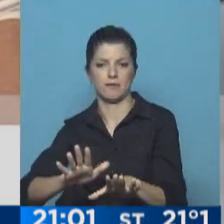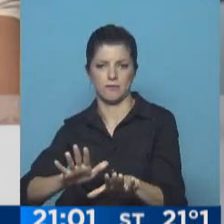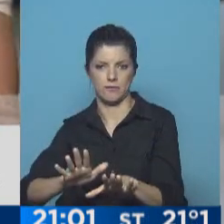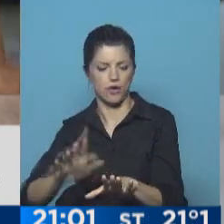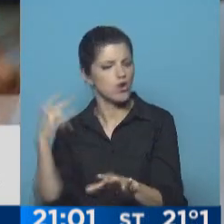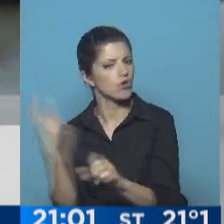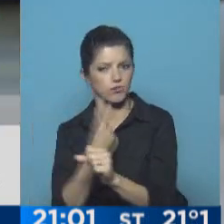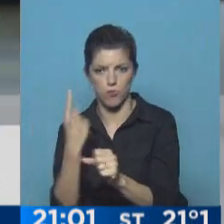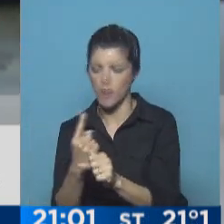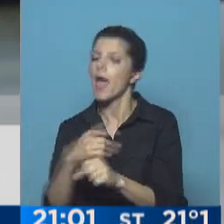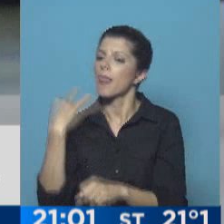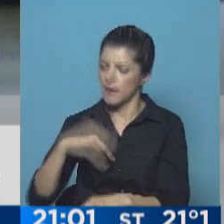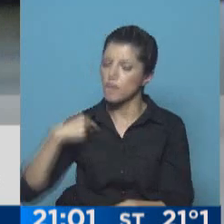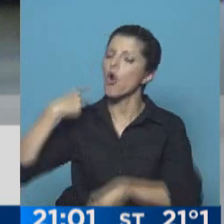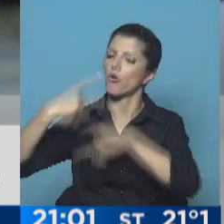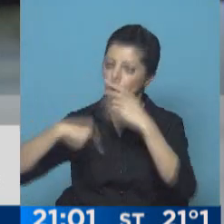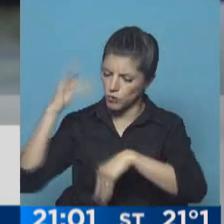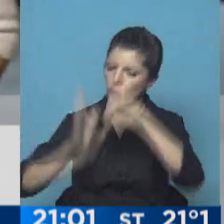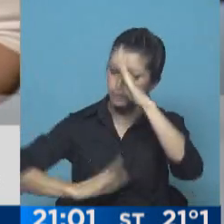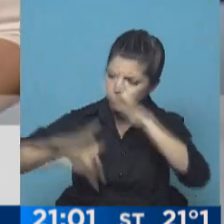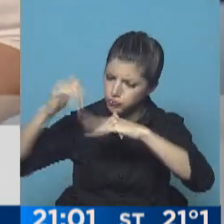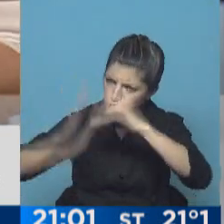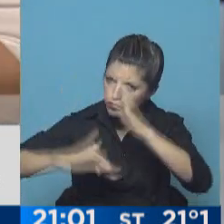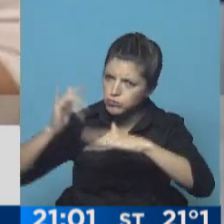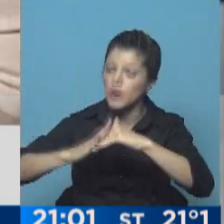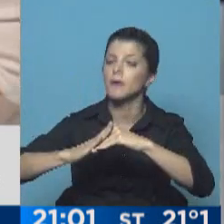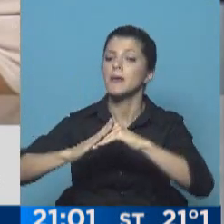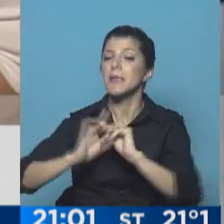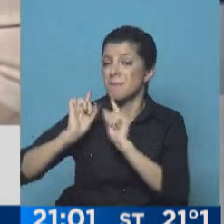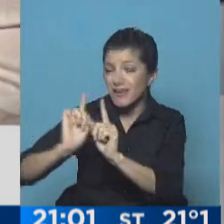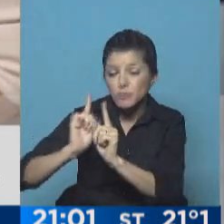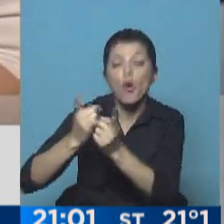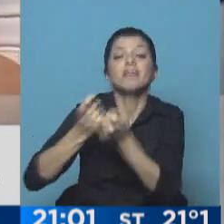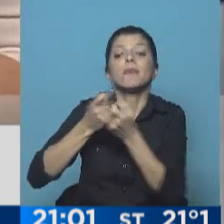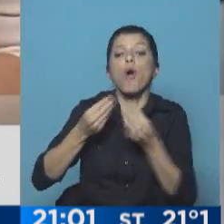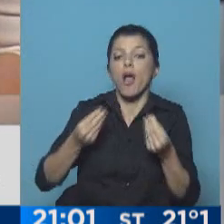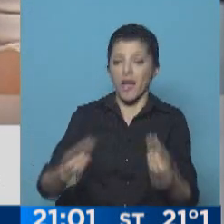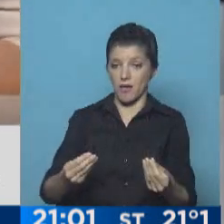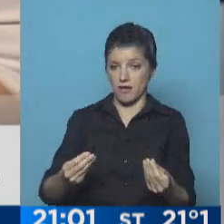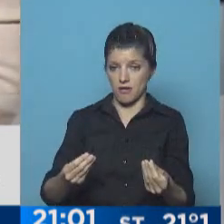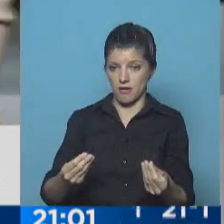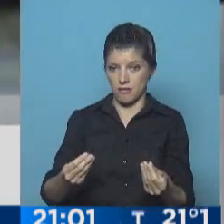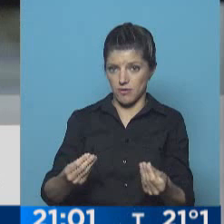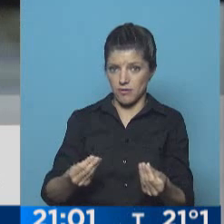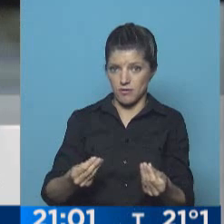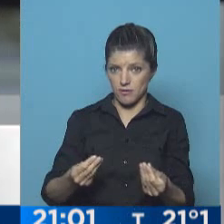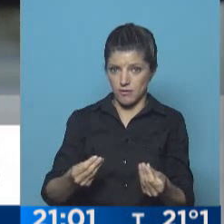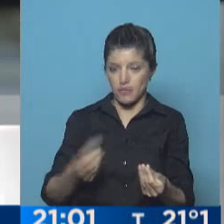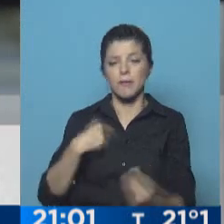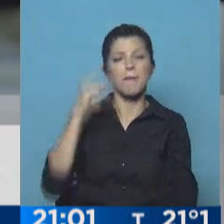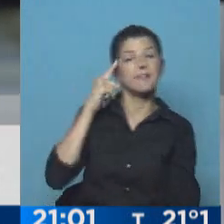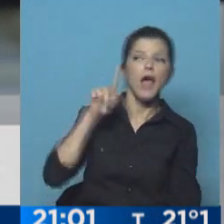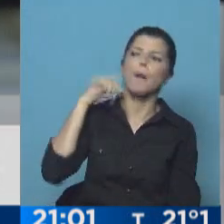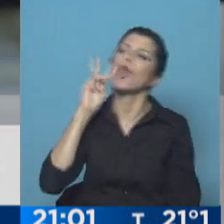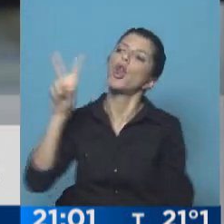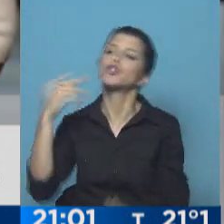tarea tenemos que seguir trabajando y para ello Es necesario más que fijarse en lo que